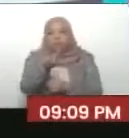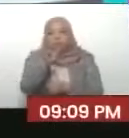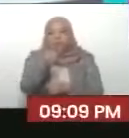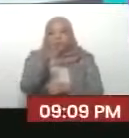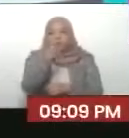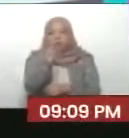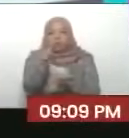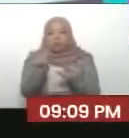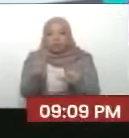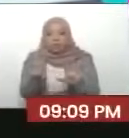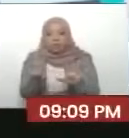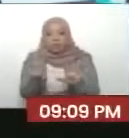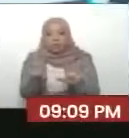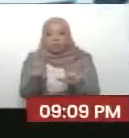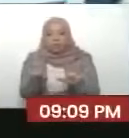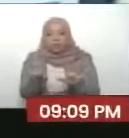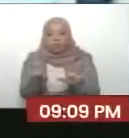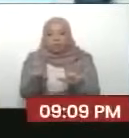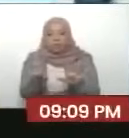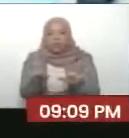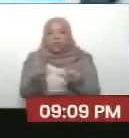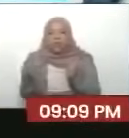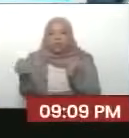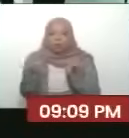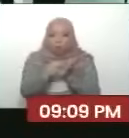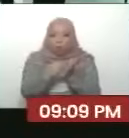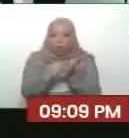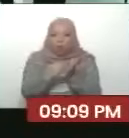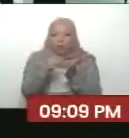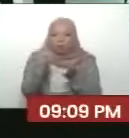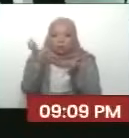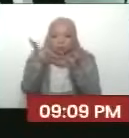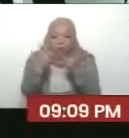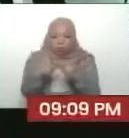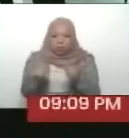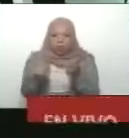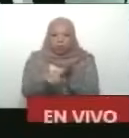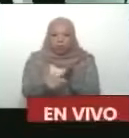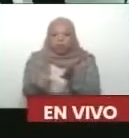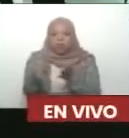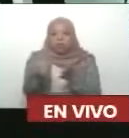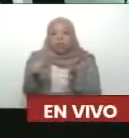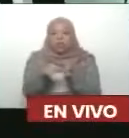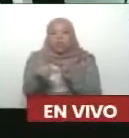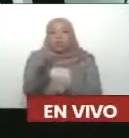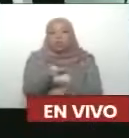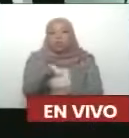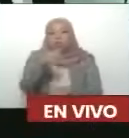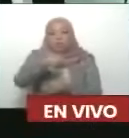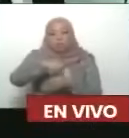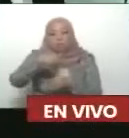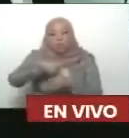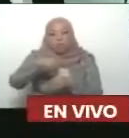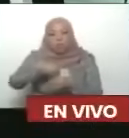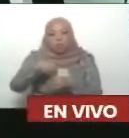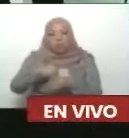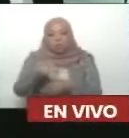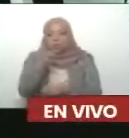2406, pone el número de cédula, ¿verdad? ¿Se buscaron? Y le aparece el centro electoral, sin